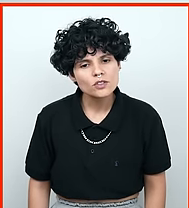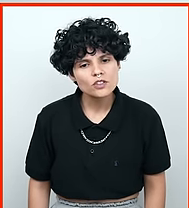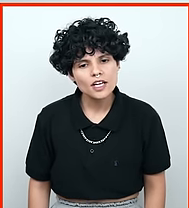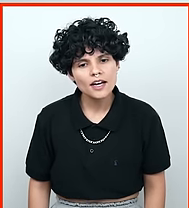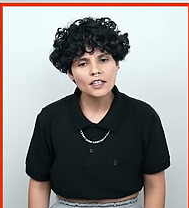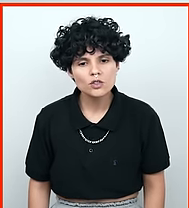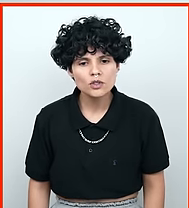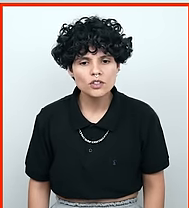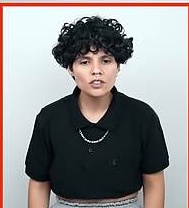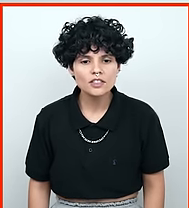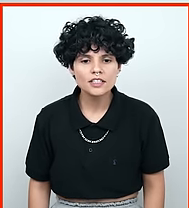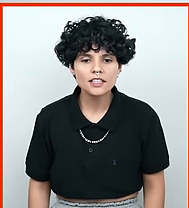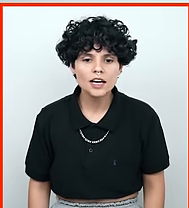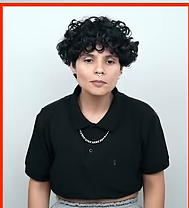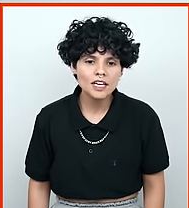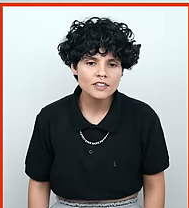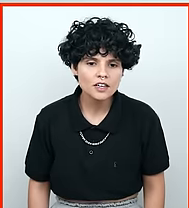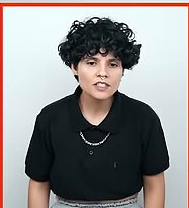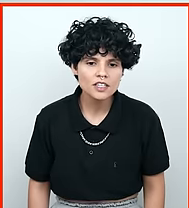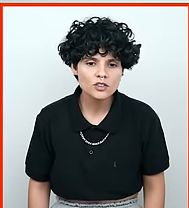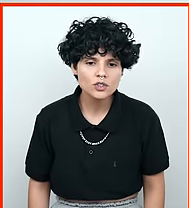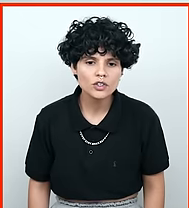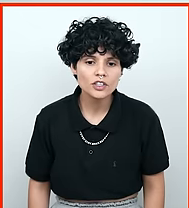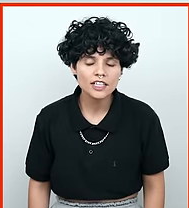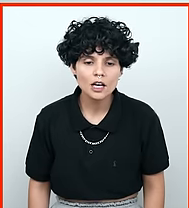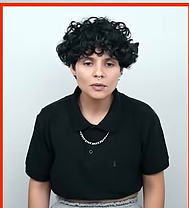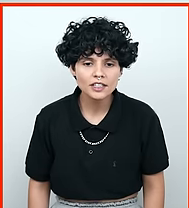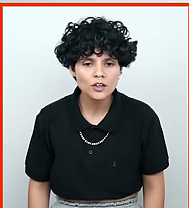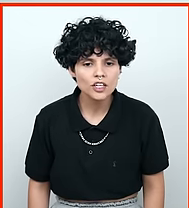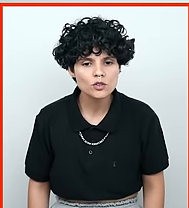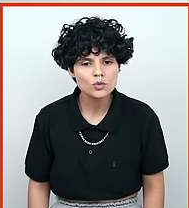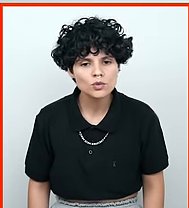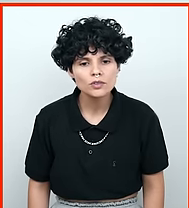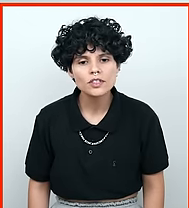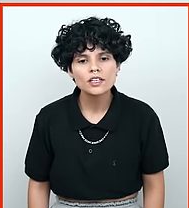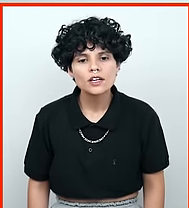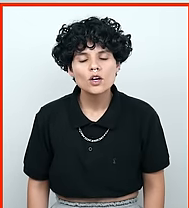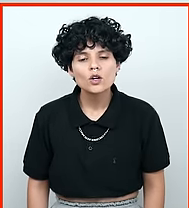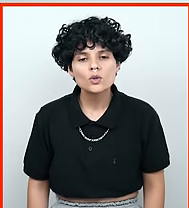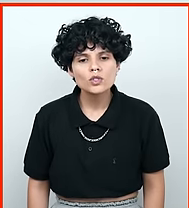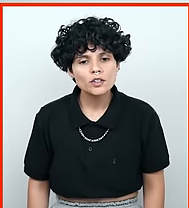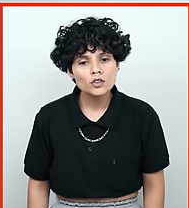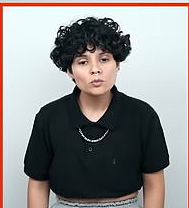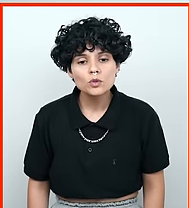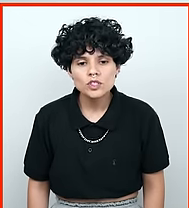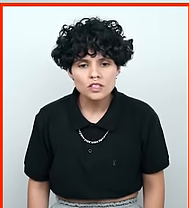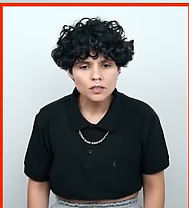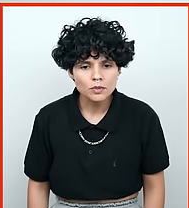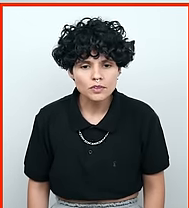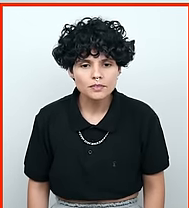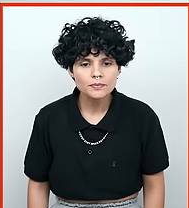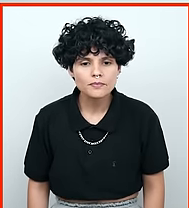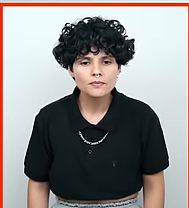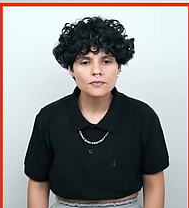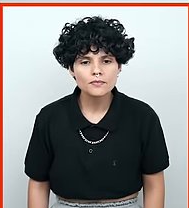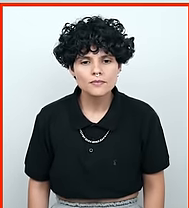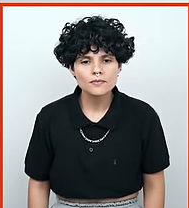Estas dos personas que son Camila Villavicencio y Almendra Oyarzún lucharon